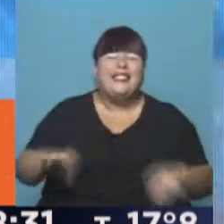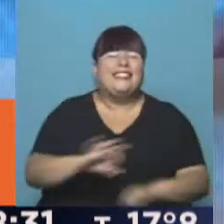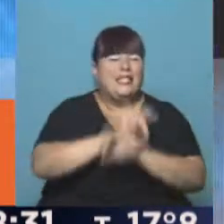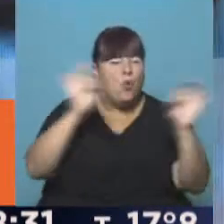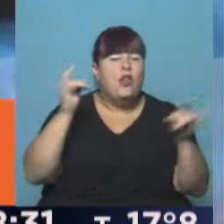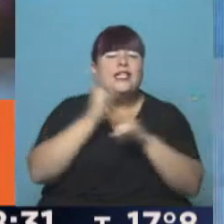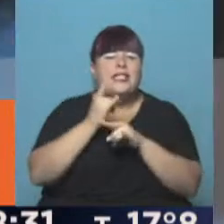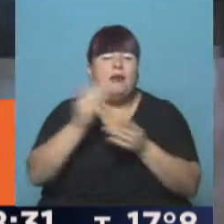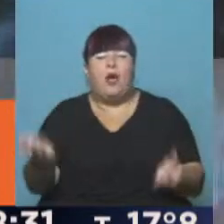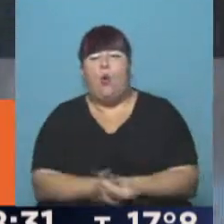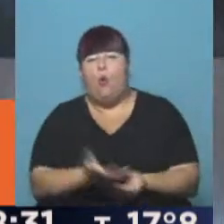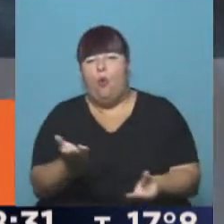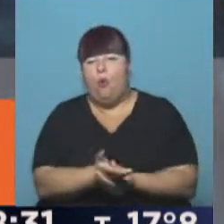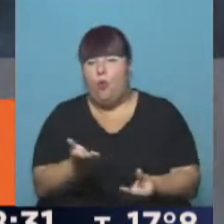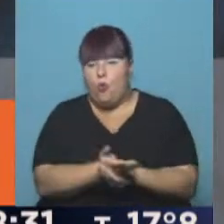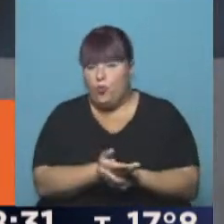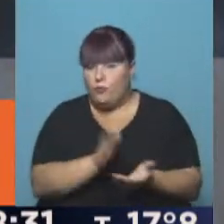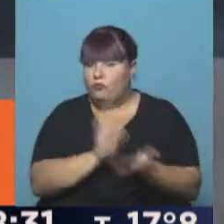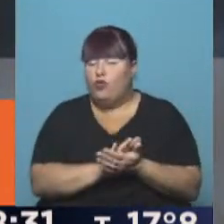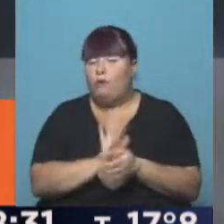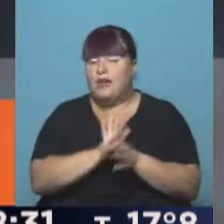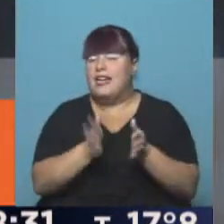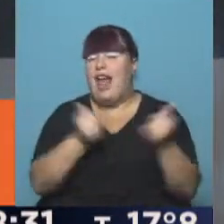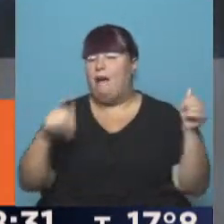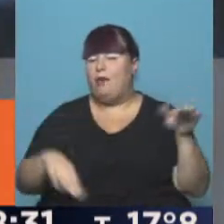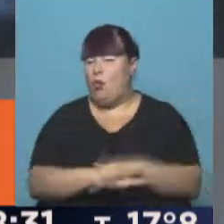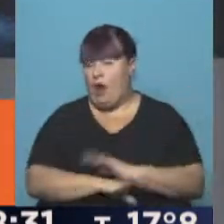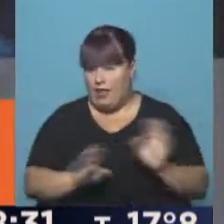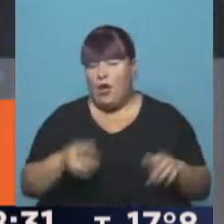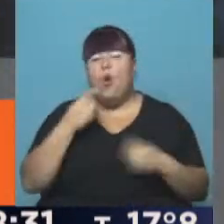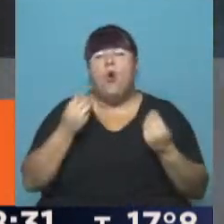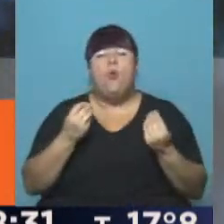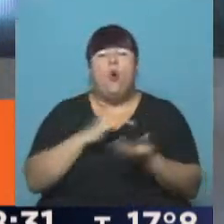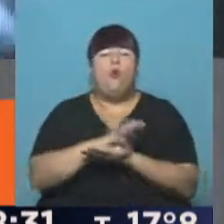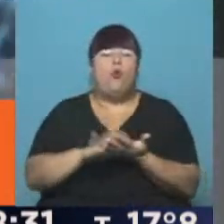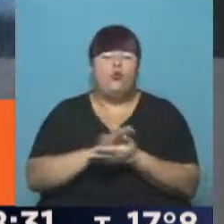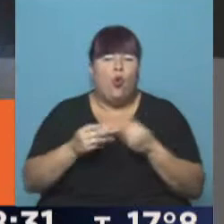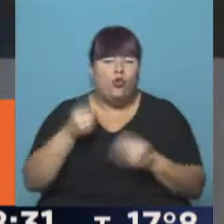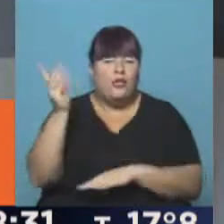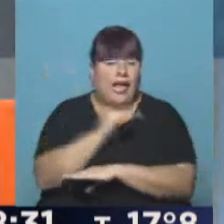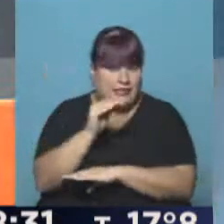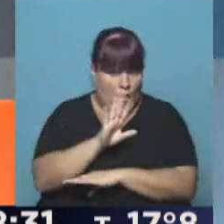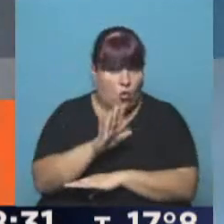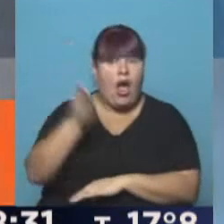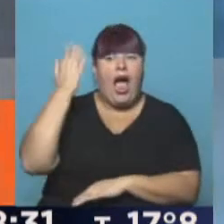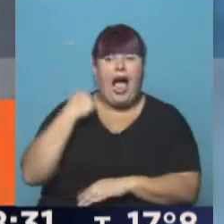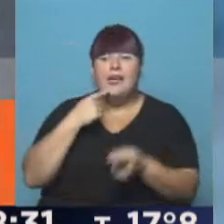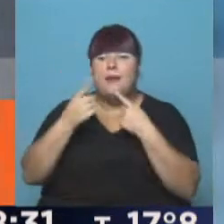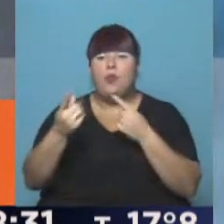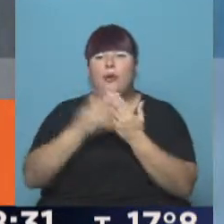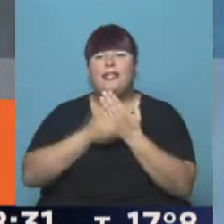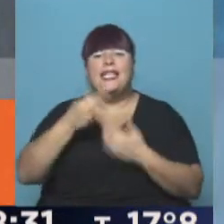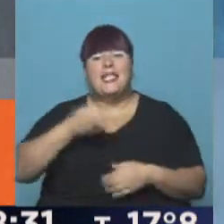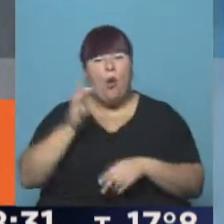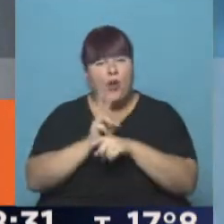siempre archivaban las causas de manera rapidísima diputado cuál es la solución entonces para santacruz haber hacerse el consultó a la ministra de seguridad